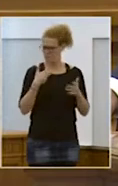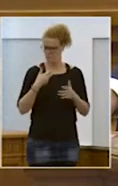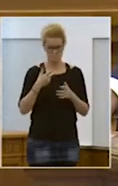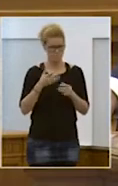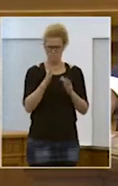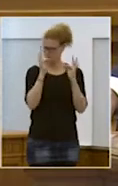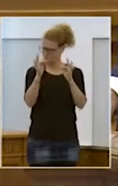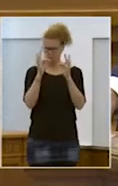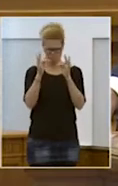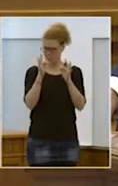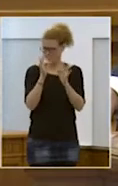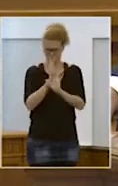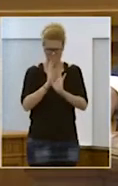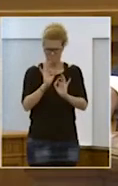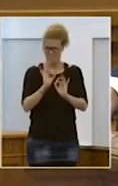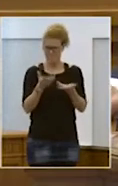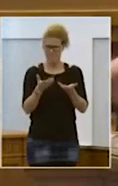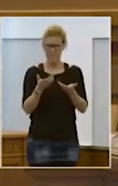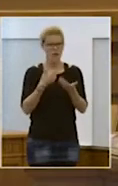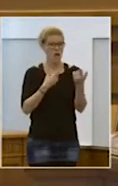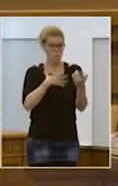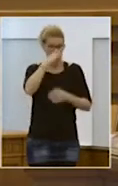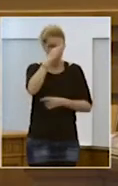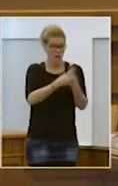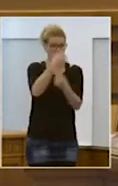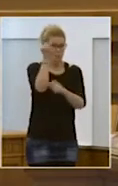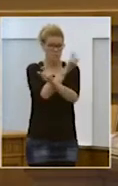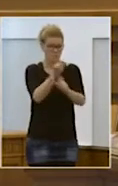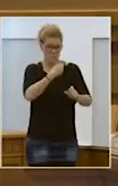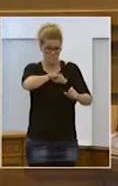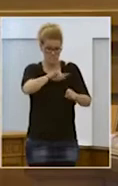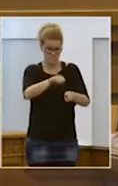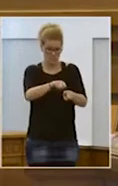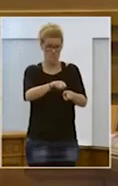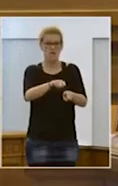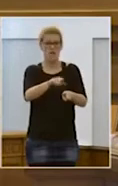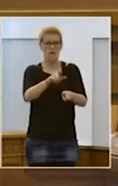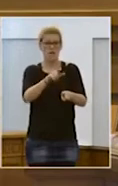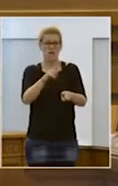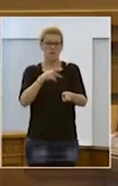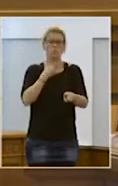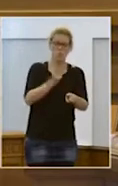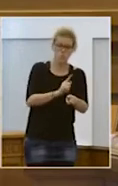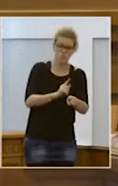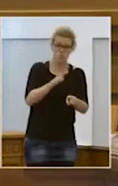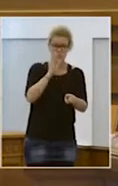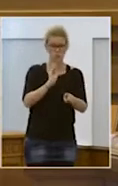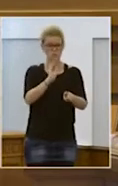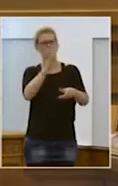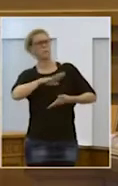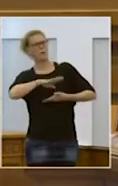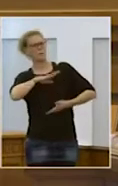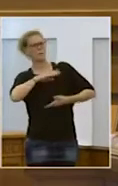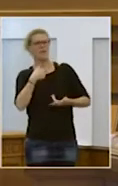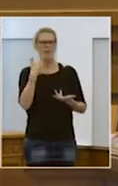La portavoz del Partido Popular de Castilla-La Mancha, Claudia Alonso, ha lamentado que la primera comparecencia del presidente de la Junta sobre la crisis del COVID-19